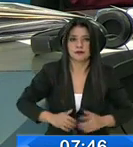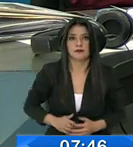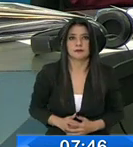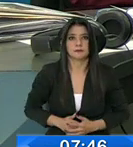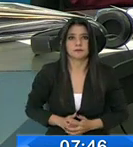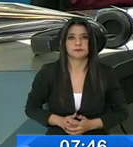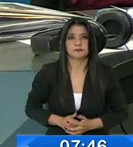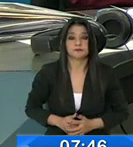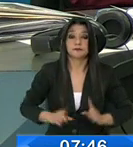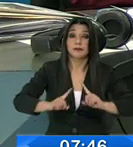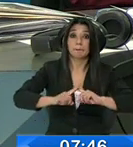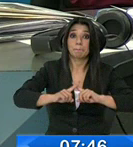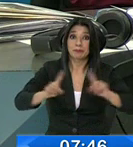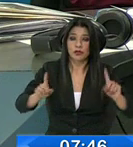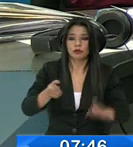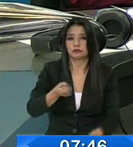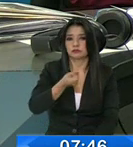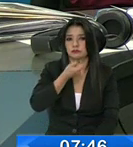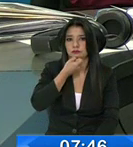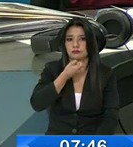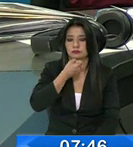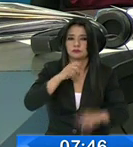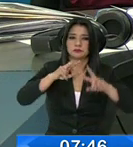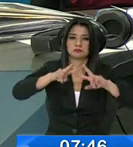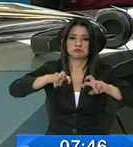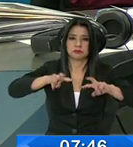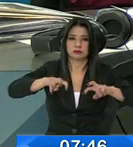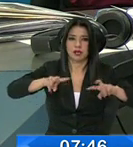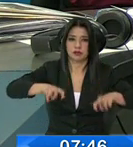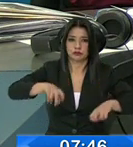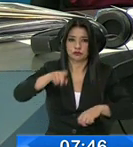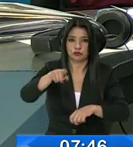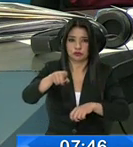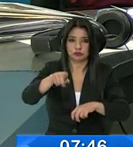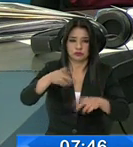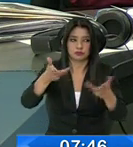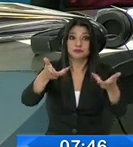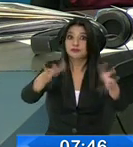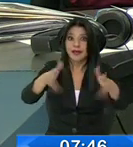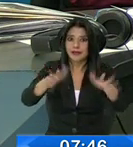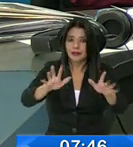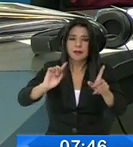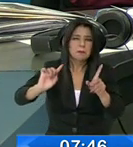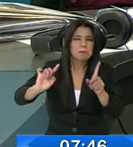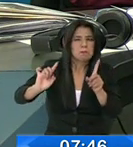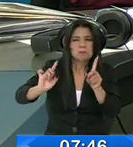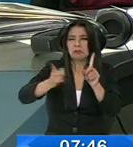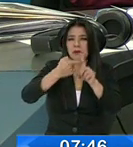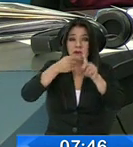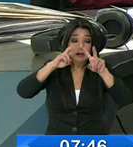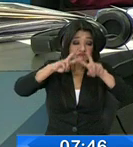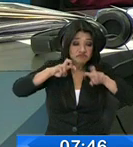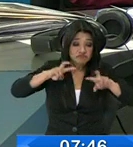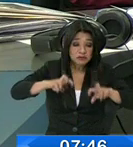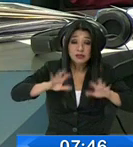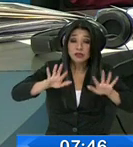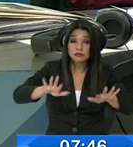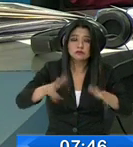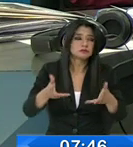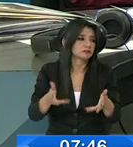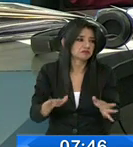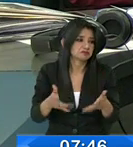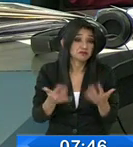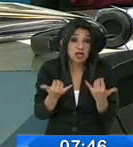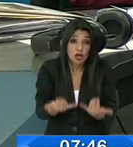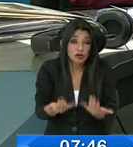pero sí sí es que el periodismo de investigación no hubiera realizado esa primera aproximación al caso no estaríamos